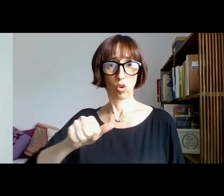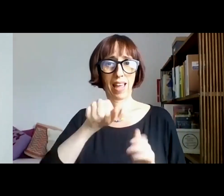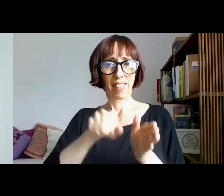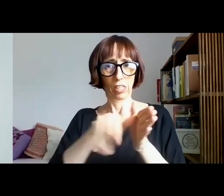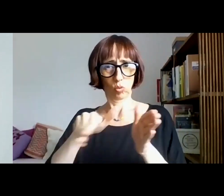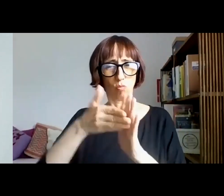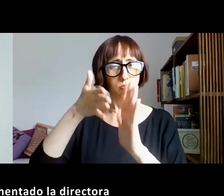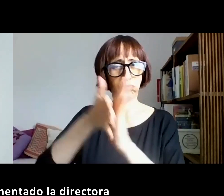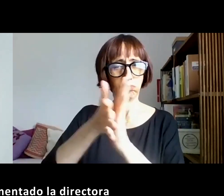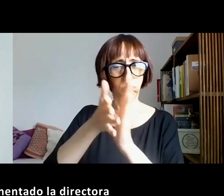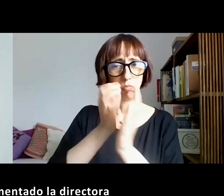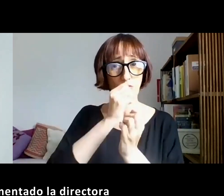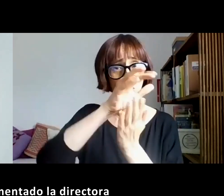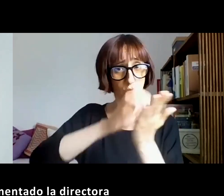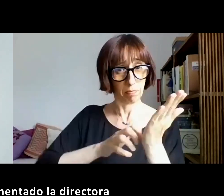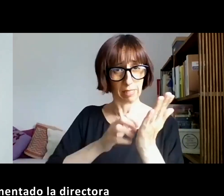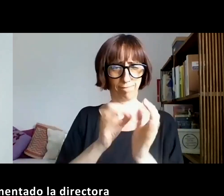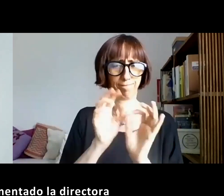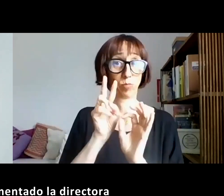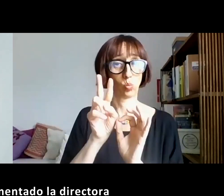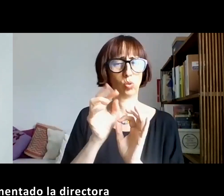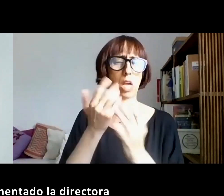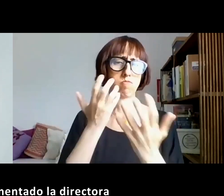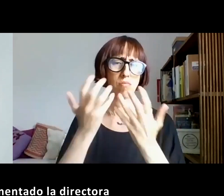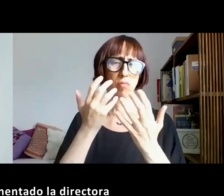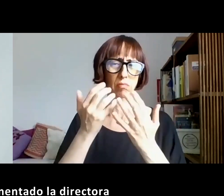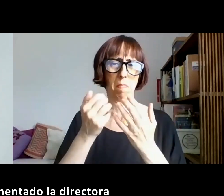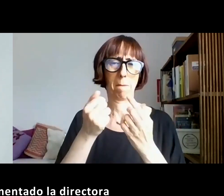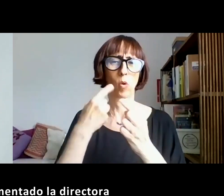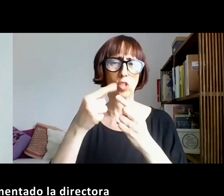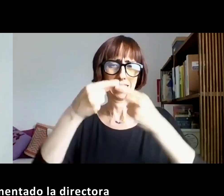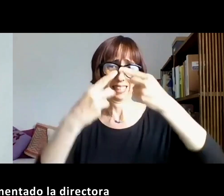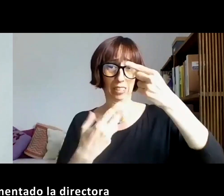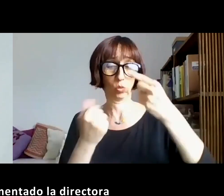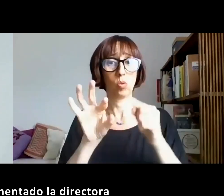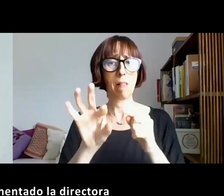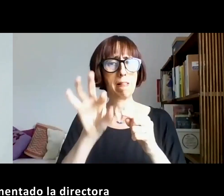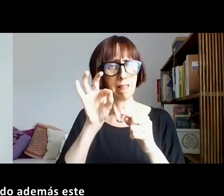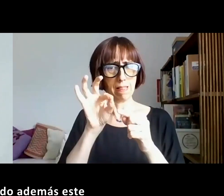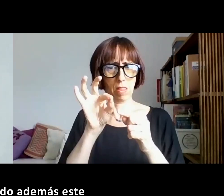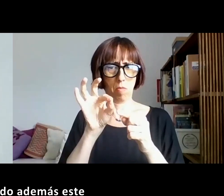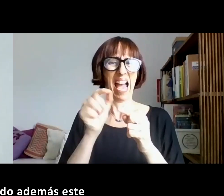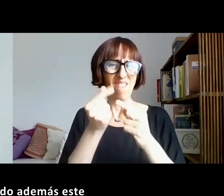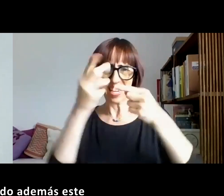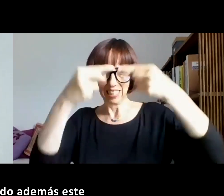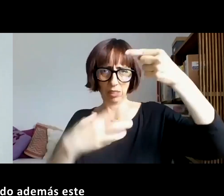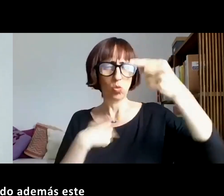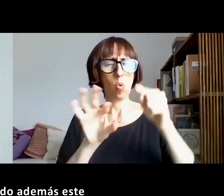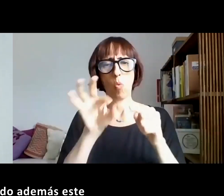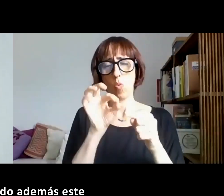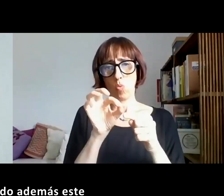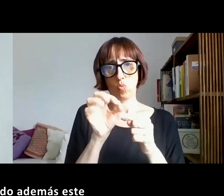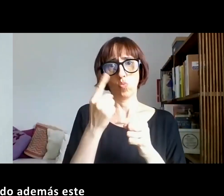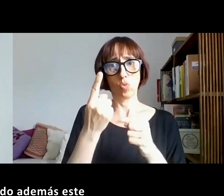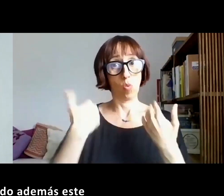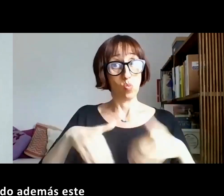nosotras. Como ya ha comentado la directora del centro en su informe y ha